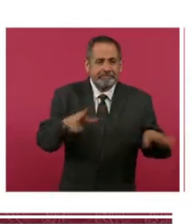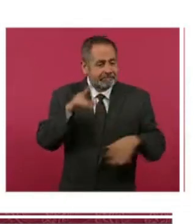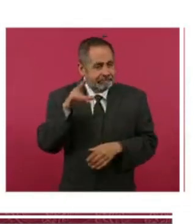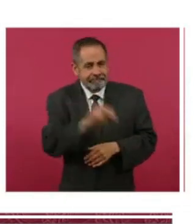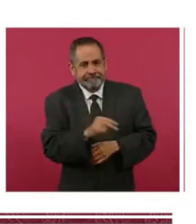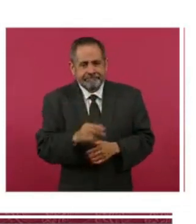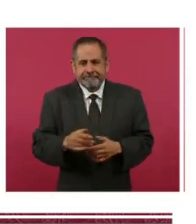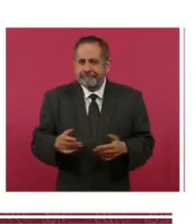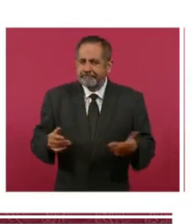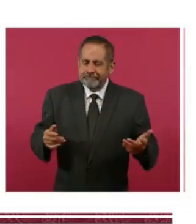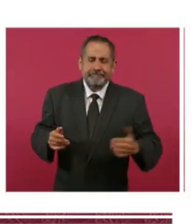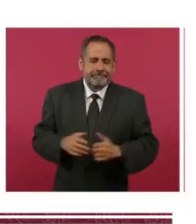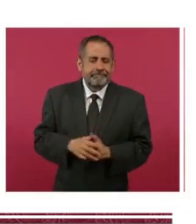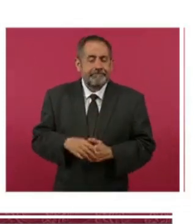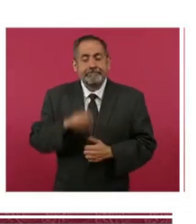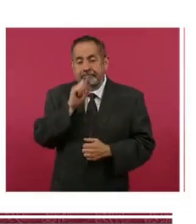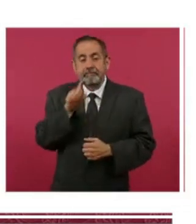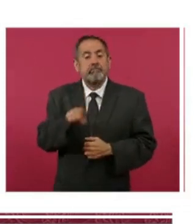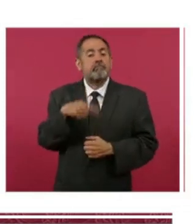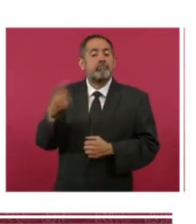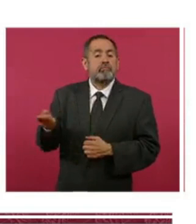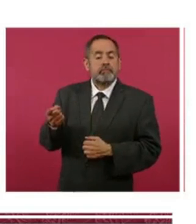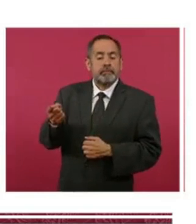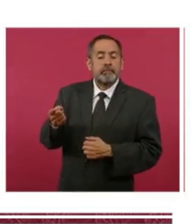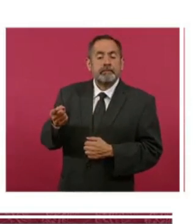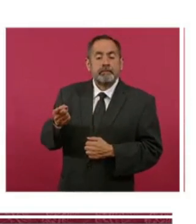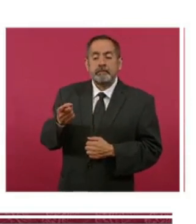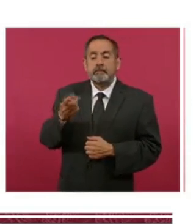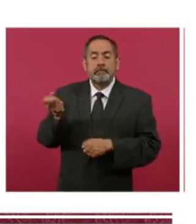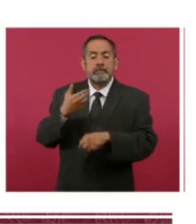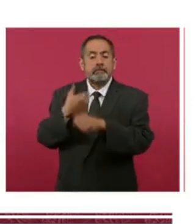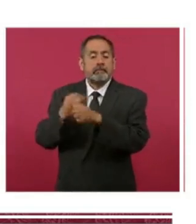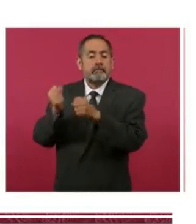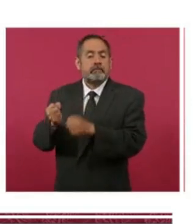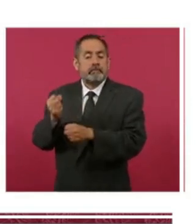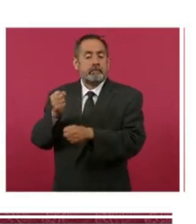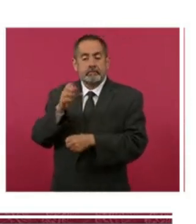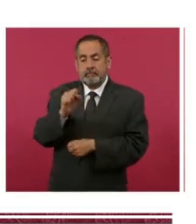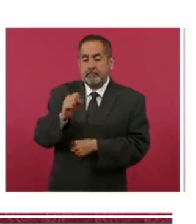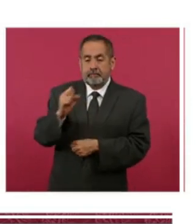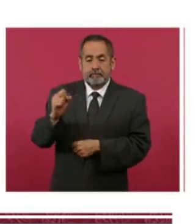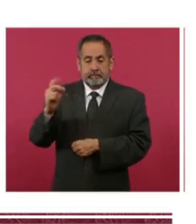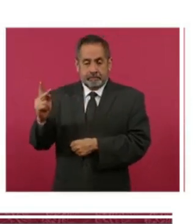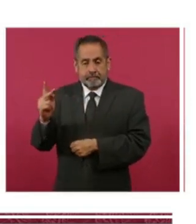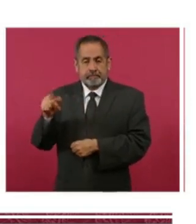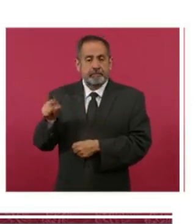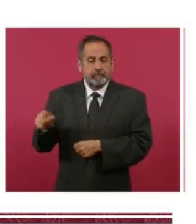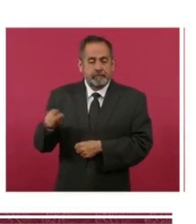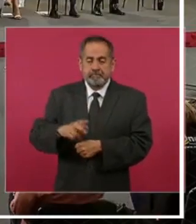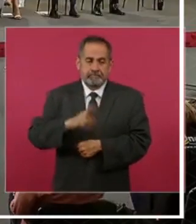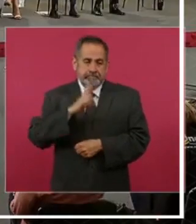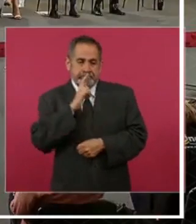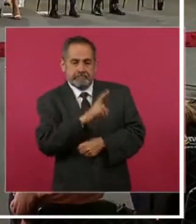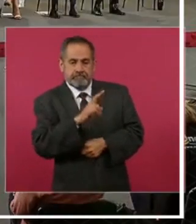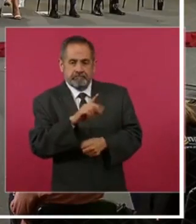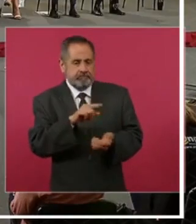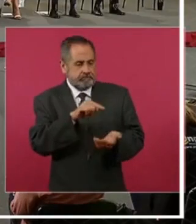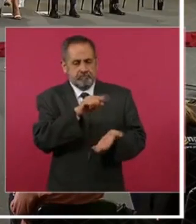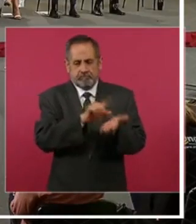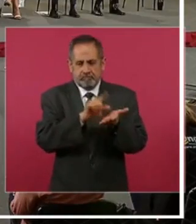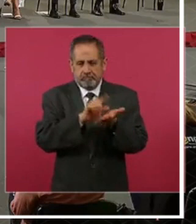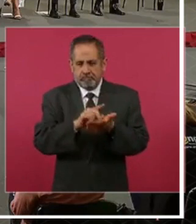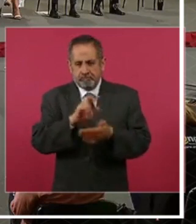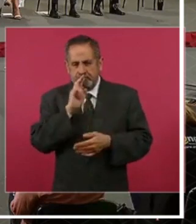también la Secretaría de Seguridad Pública y Protección Ciudadana respondió a este tuit,